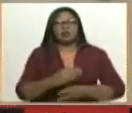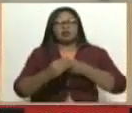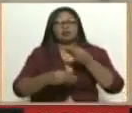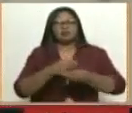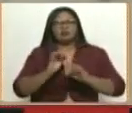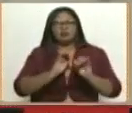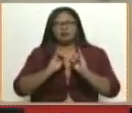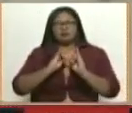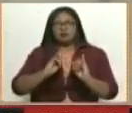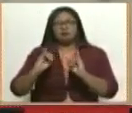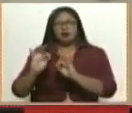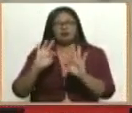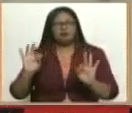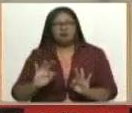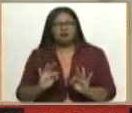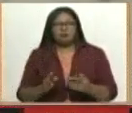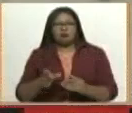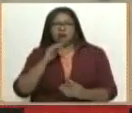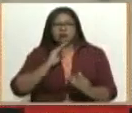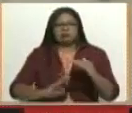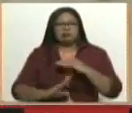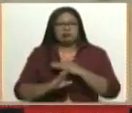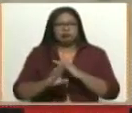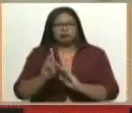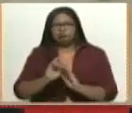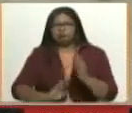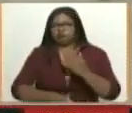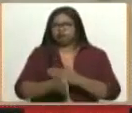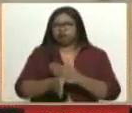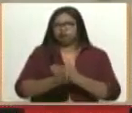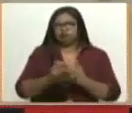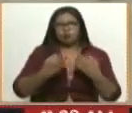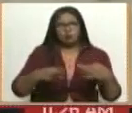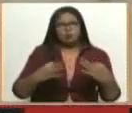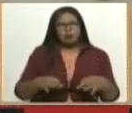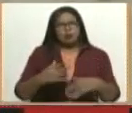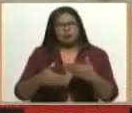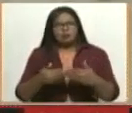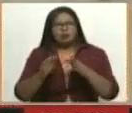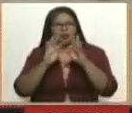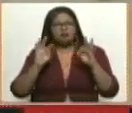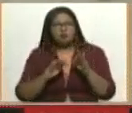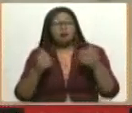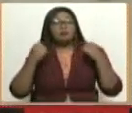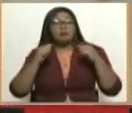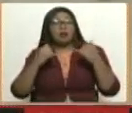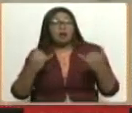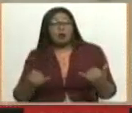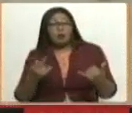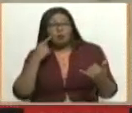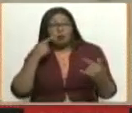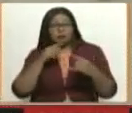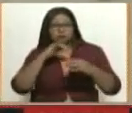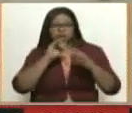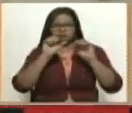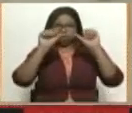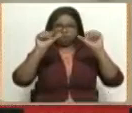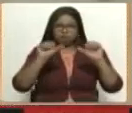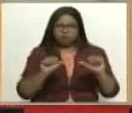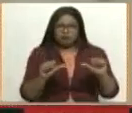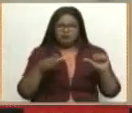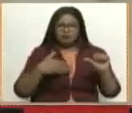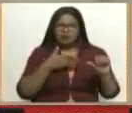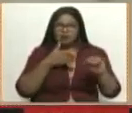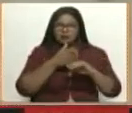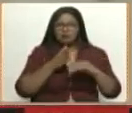ejecutándose sin contratiempos, como corresponde a un organismo que se prepara planificadamente para